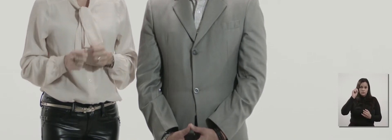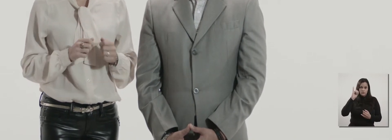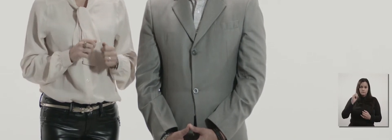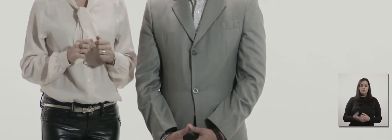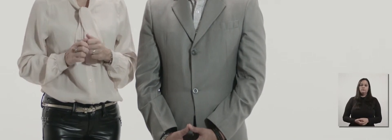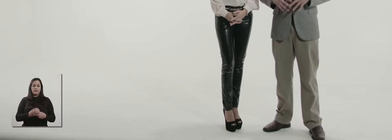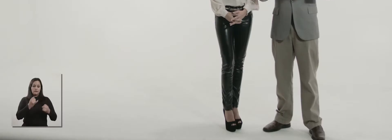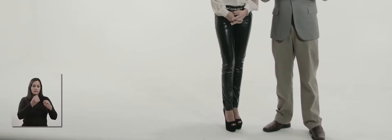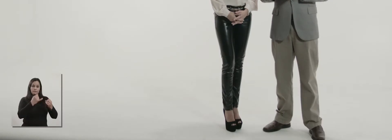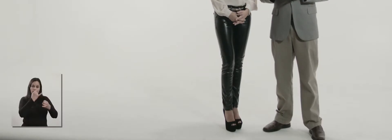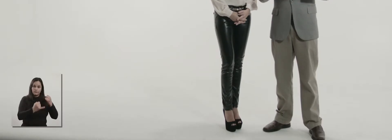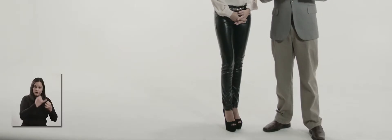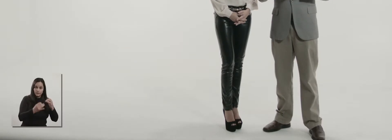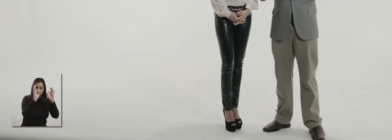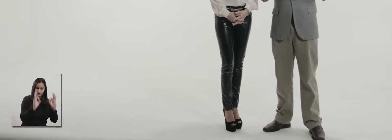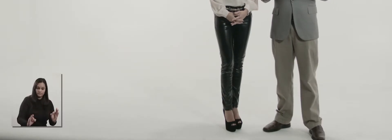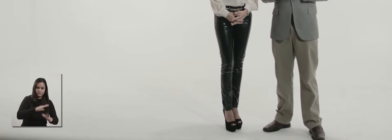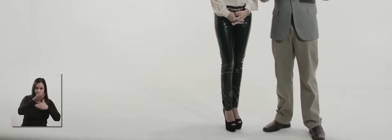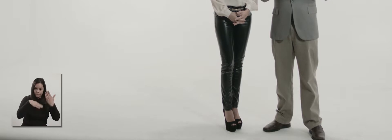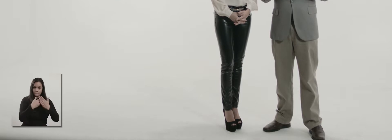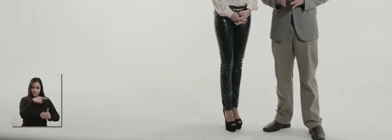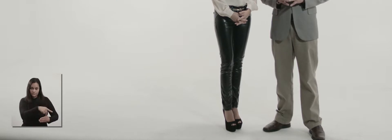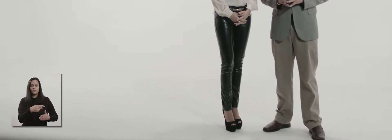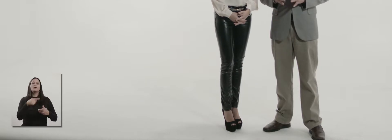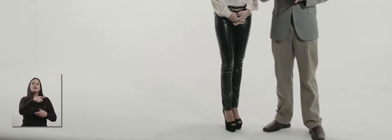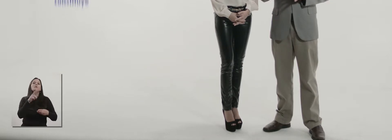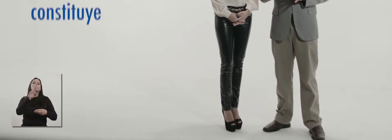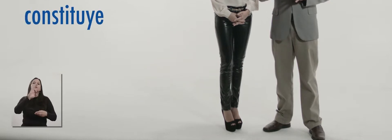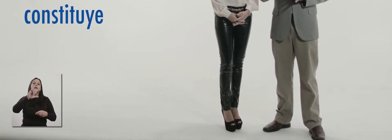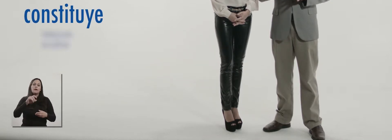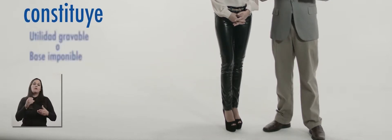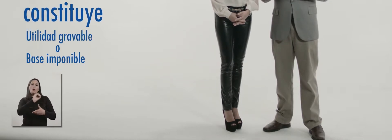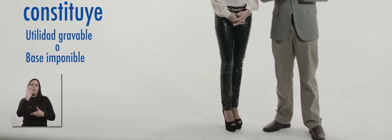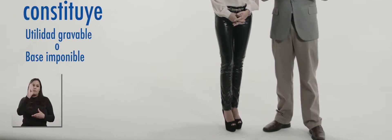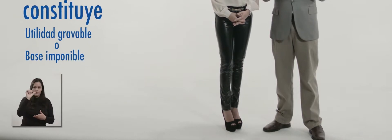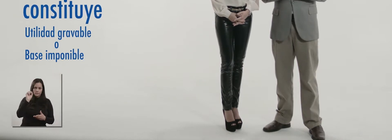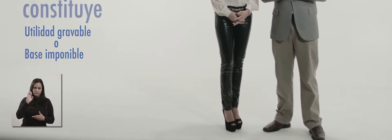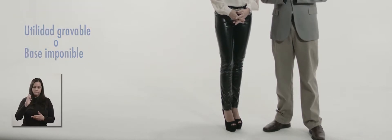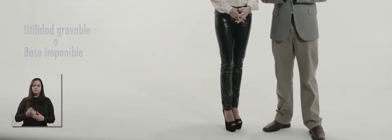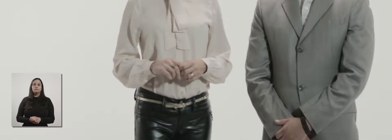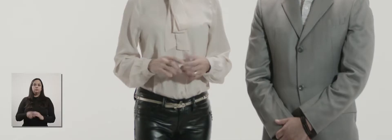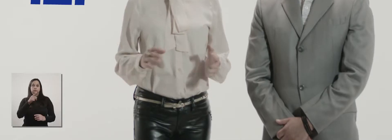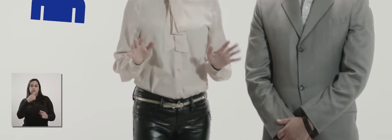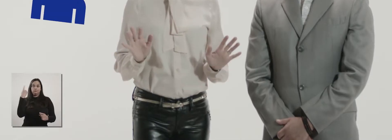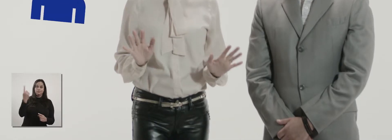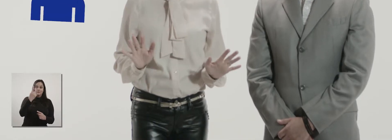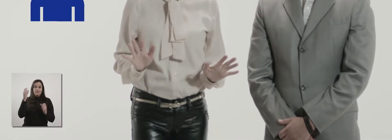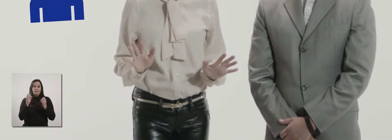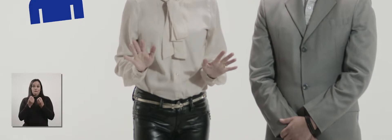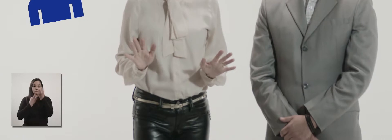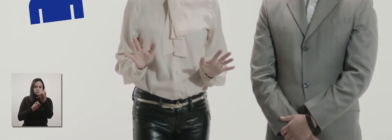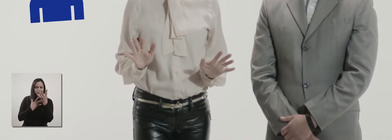Inversiones COPSI. El resultado que se obtenga luego de las operaciones que hemos mencionado constituye la utilidad grabable o base imponible. ¿Quedaron